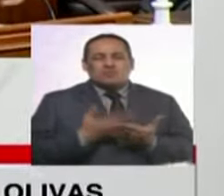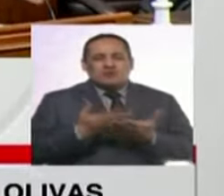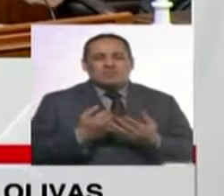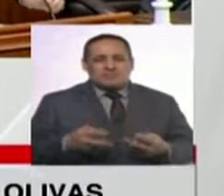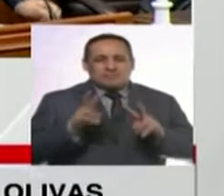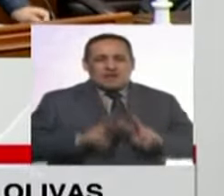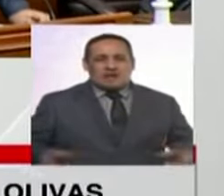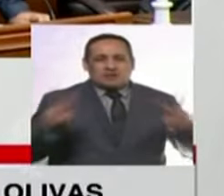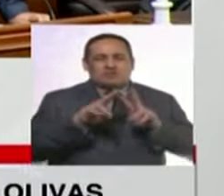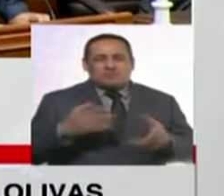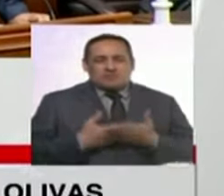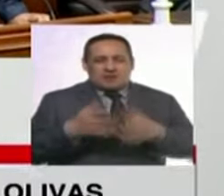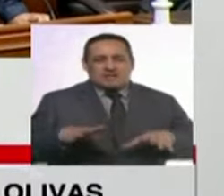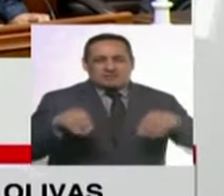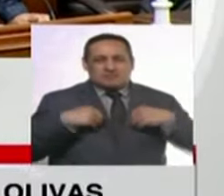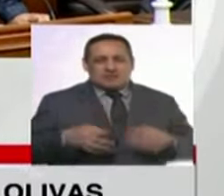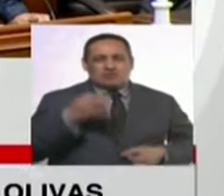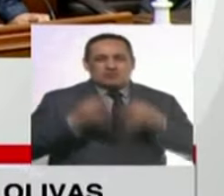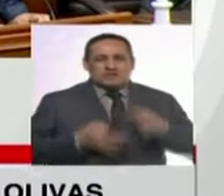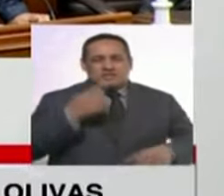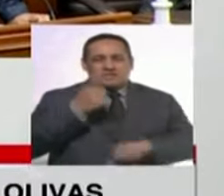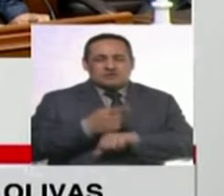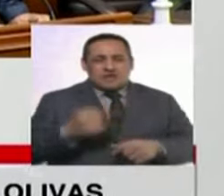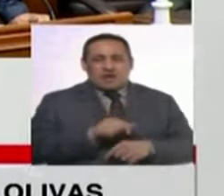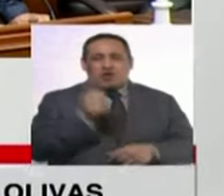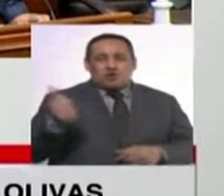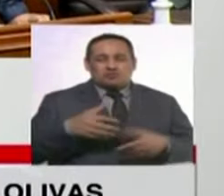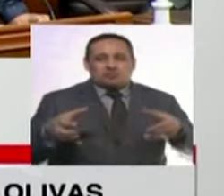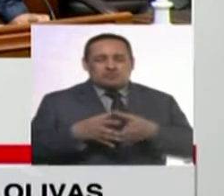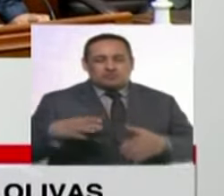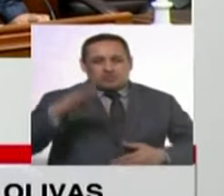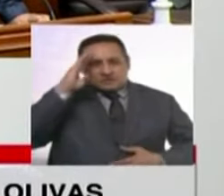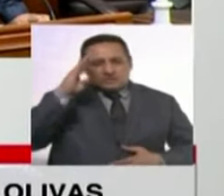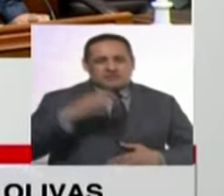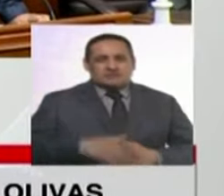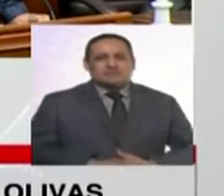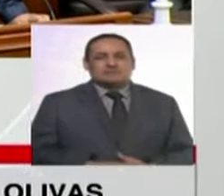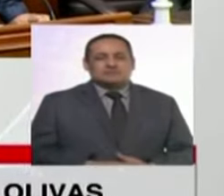van a acatar las órdenes judiciales ahora otros oficiales